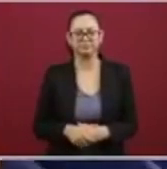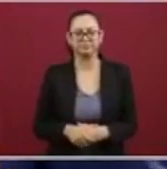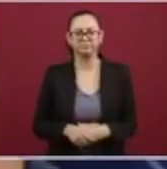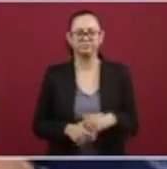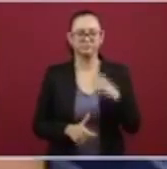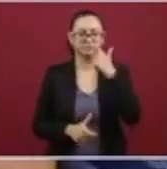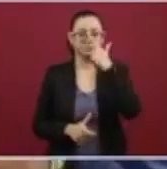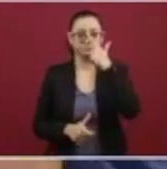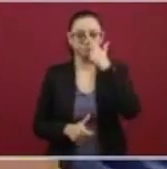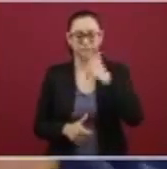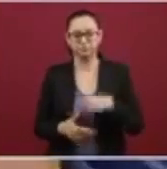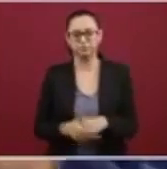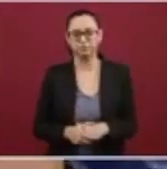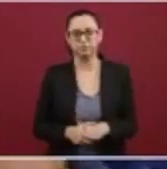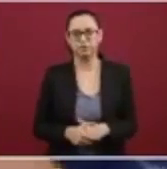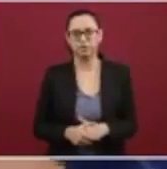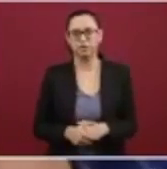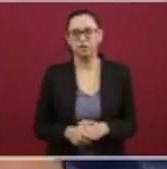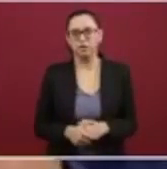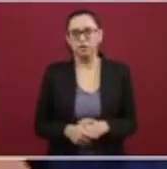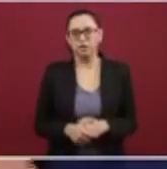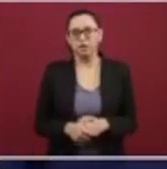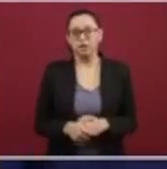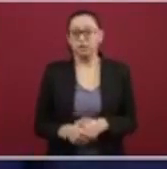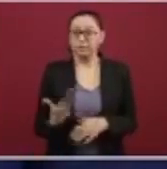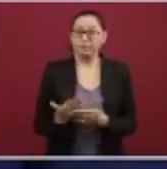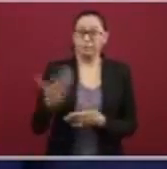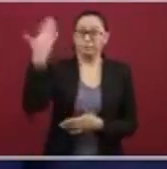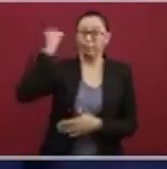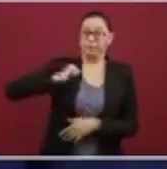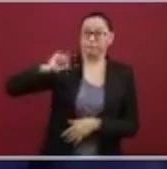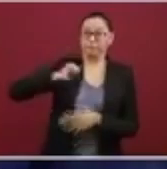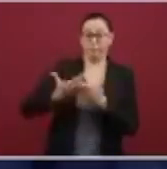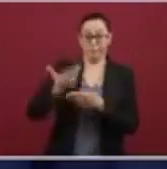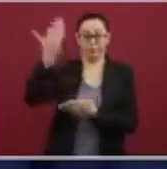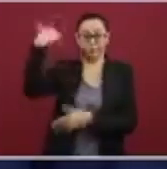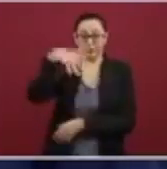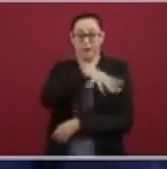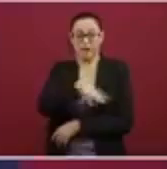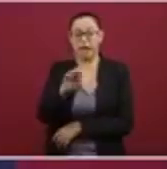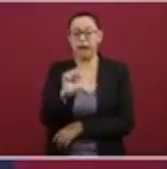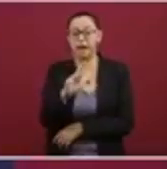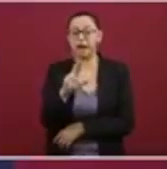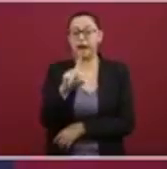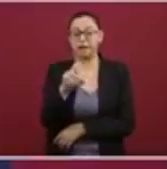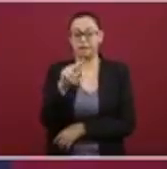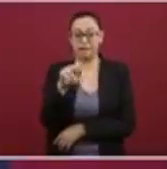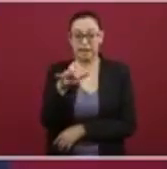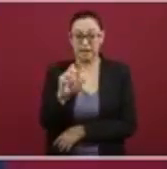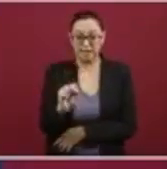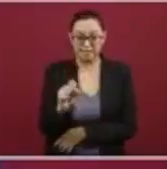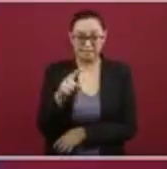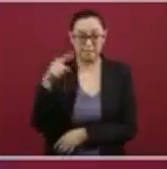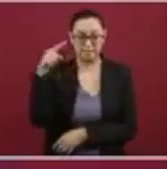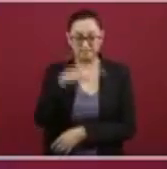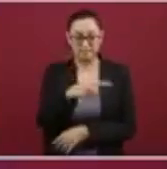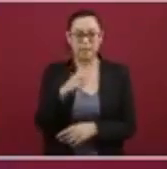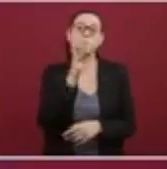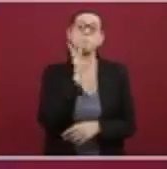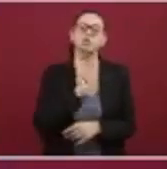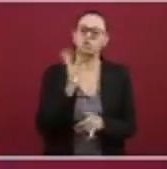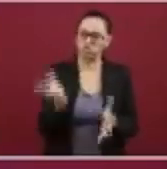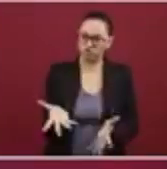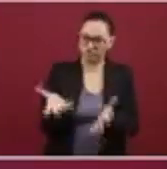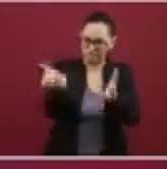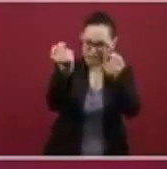Cuando el general Cárdenas tomó la decisión de expropiar el petróleo, la sentencia, repito,